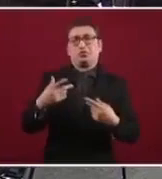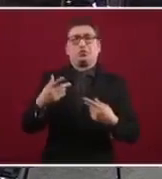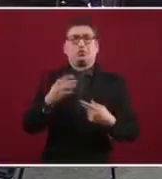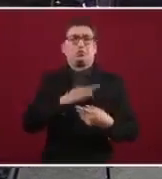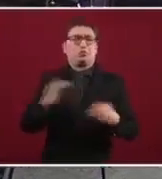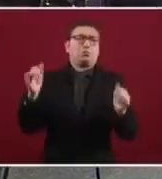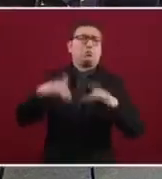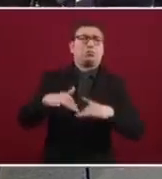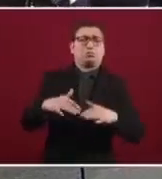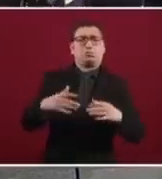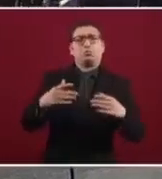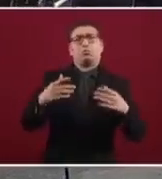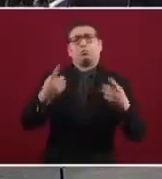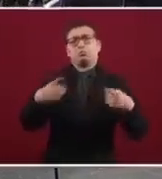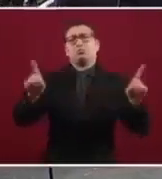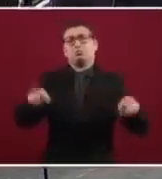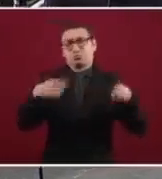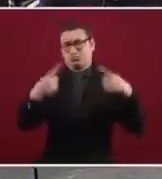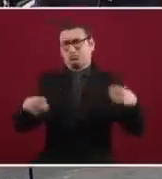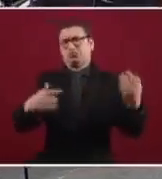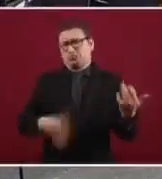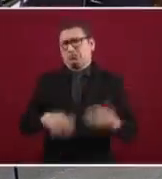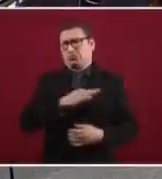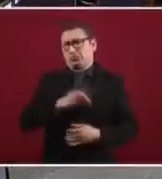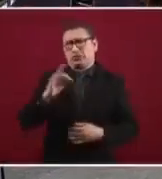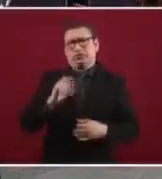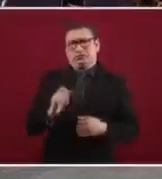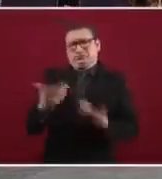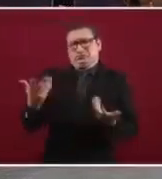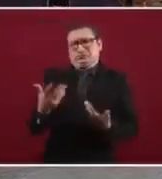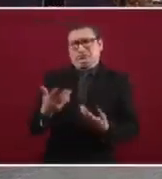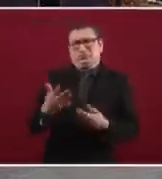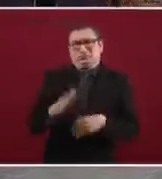¿por qué no vamos a tener música?